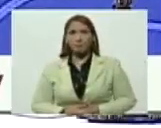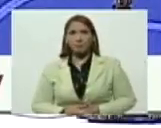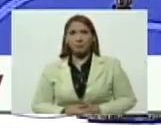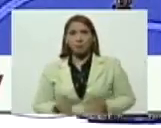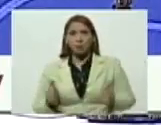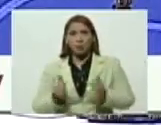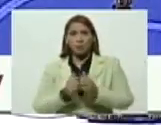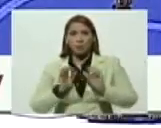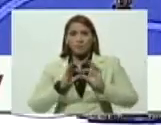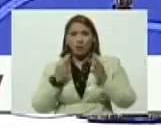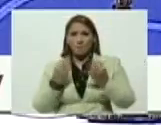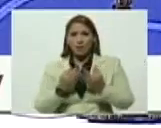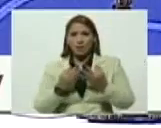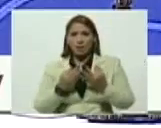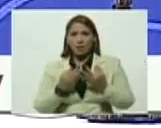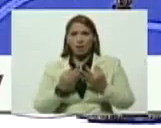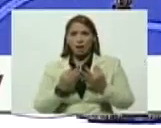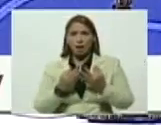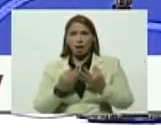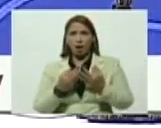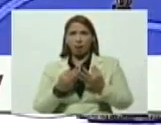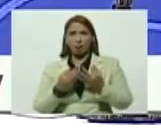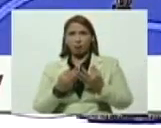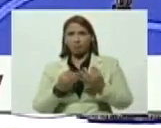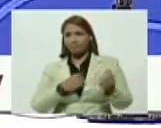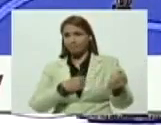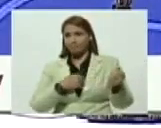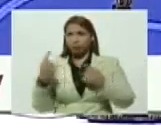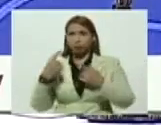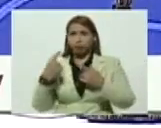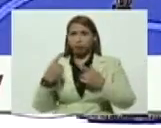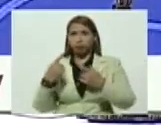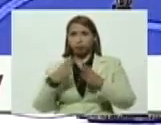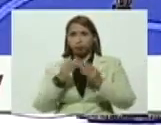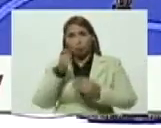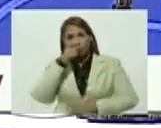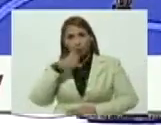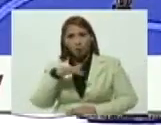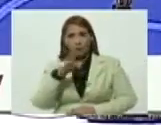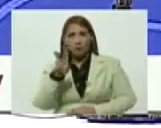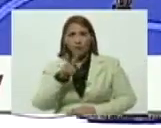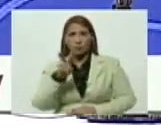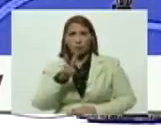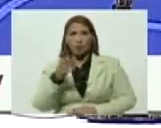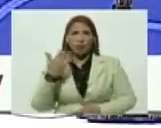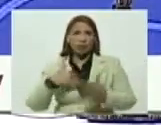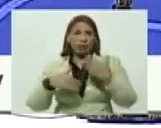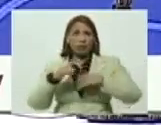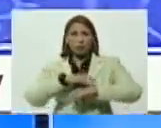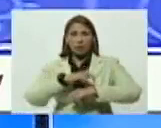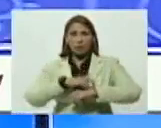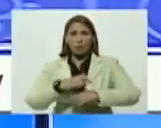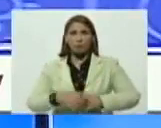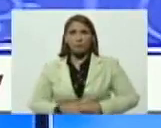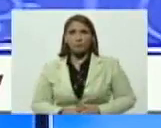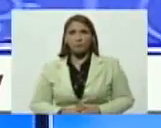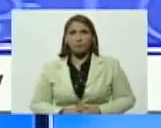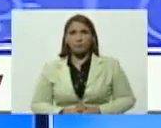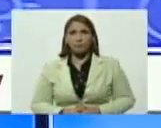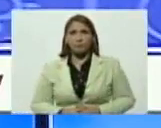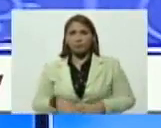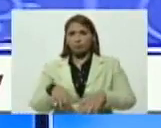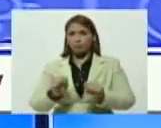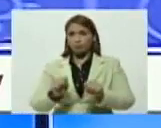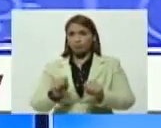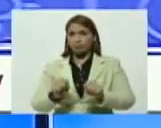familia en aquella migración a Caracas de toda la población de Venezuela en aquellos tiempos del